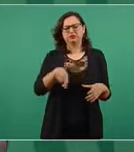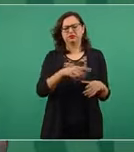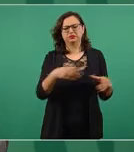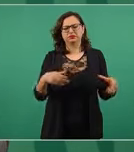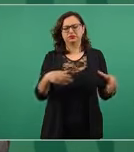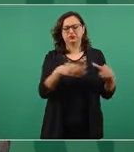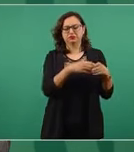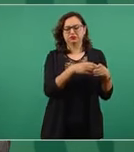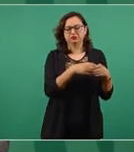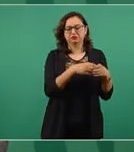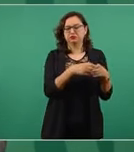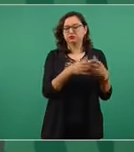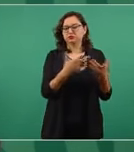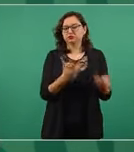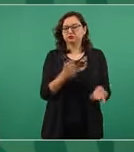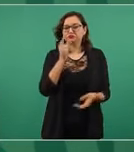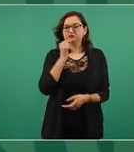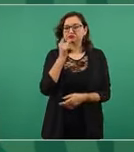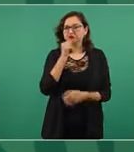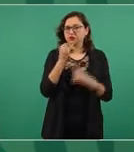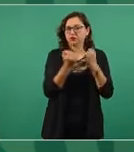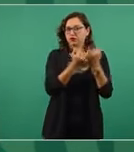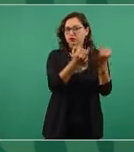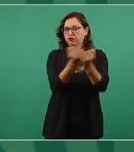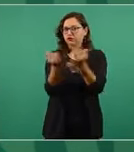de manera ilegal